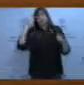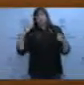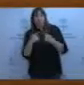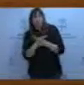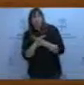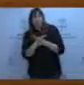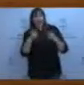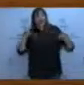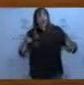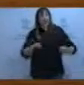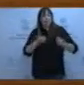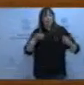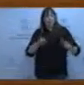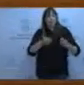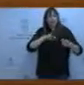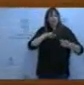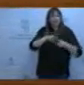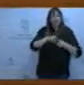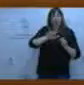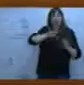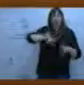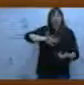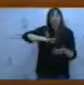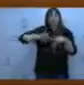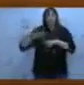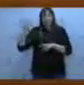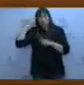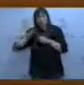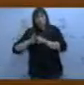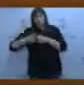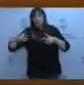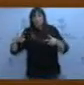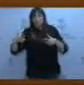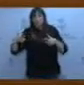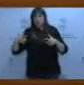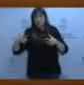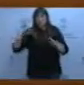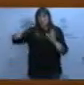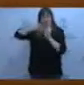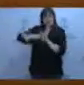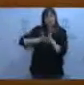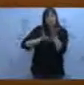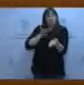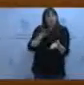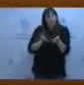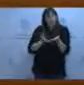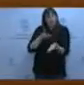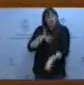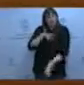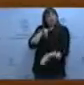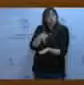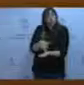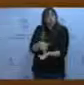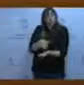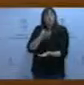de prevención del suicidio. Yo entiendo que prácticamente todas las peticiones que usted, que el portavoz de